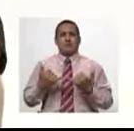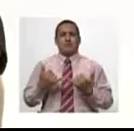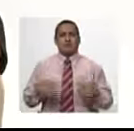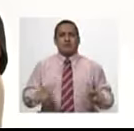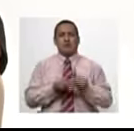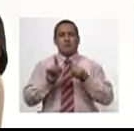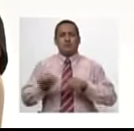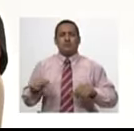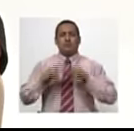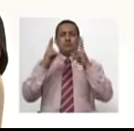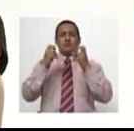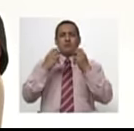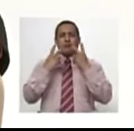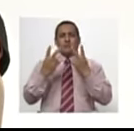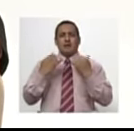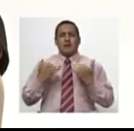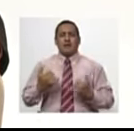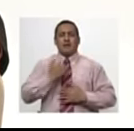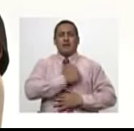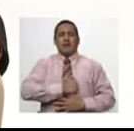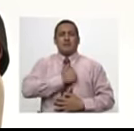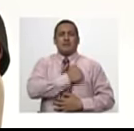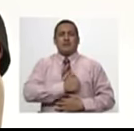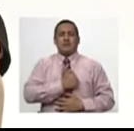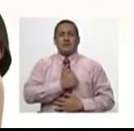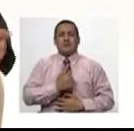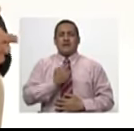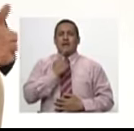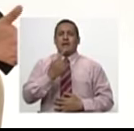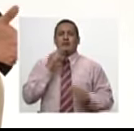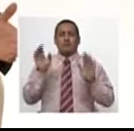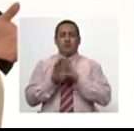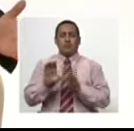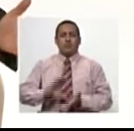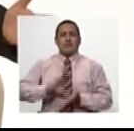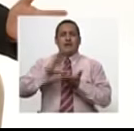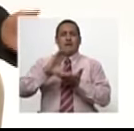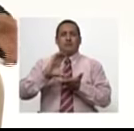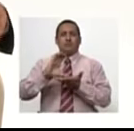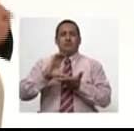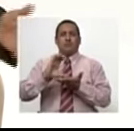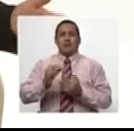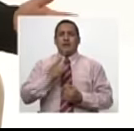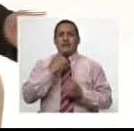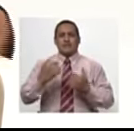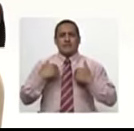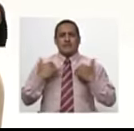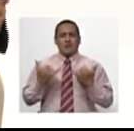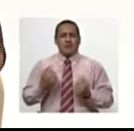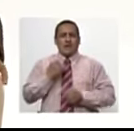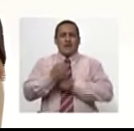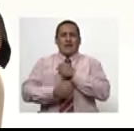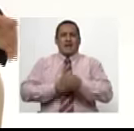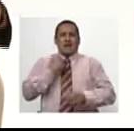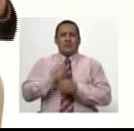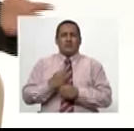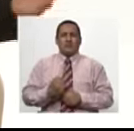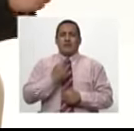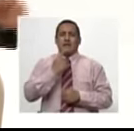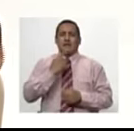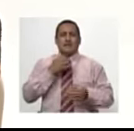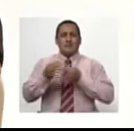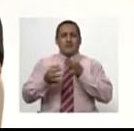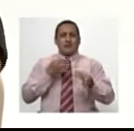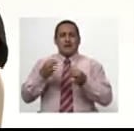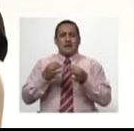además es el tema de que lamentablemente, pues, el centralismo tiene, pues, décadas, no voy a decir siglos, pero